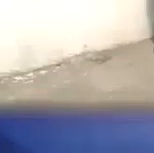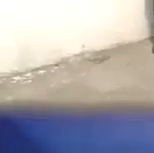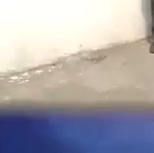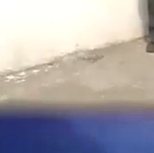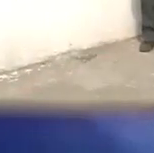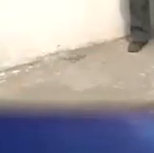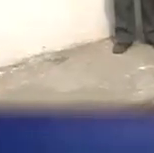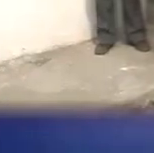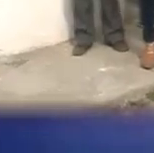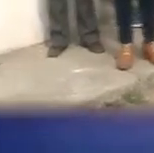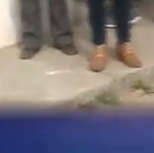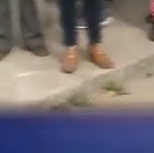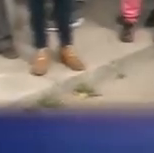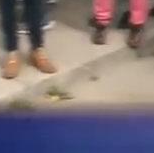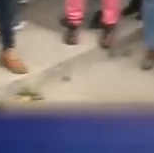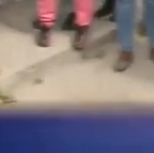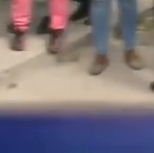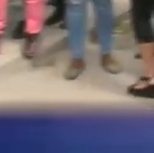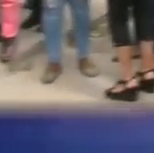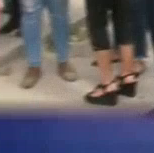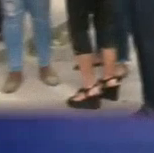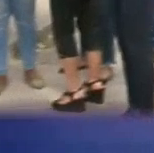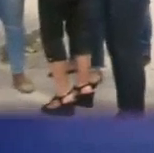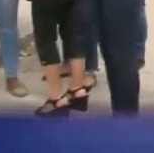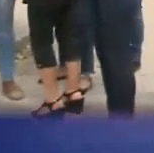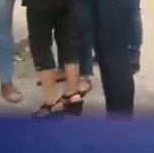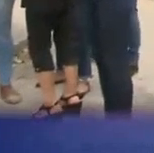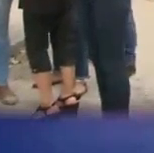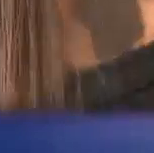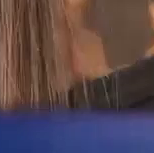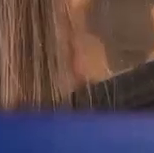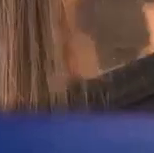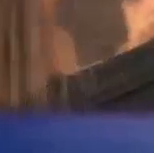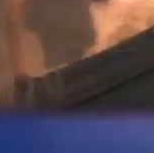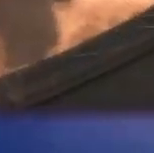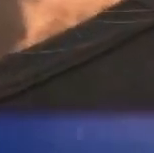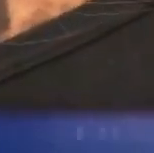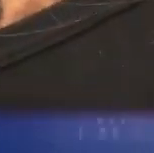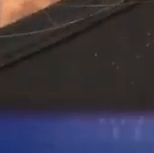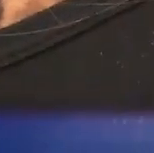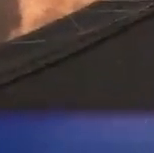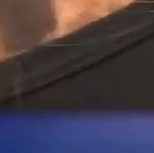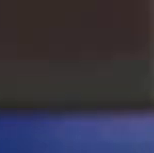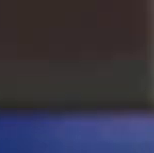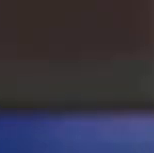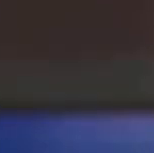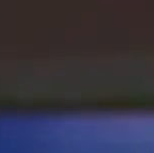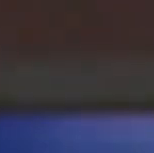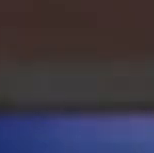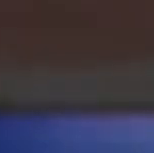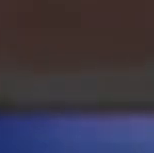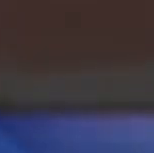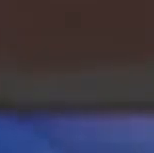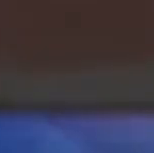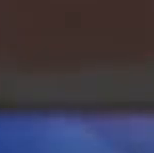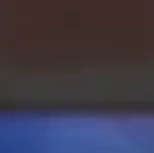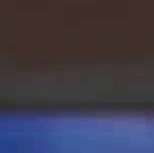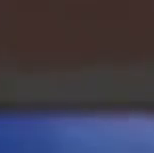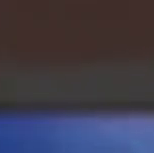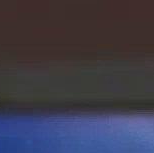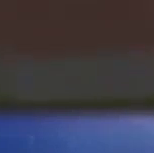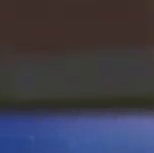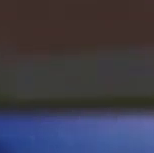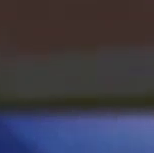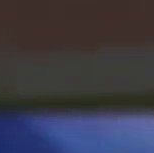Dos maestras de un guagua centro ubicado en Calderón, al norte de Quito, fueron suspendidas por supuestos maltratos a un menor de